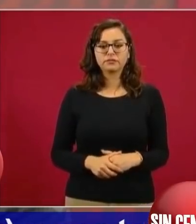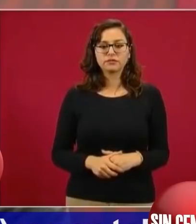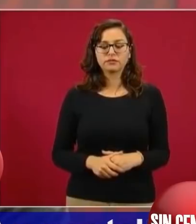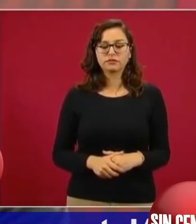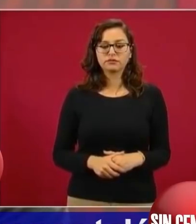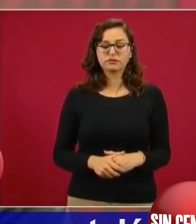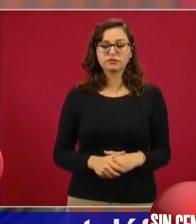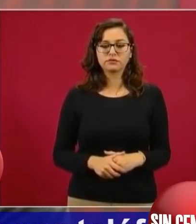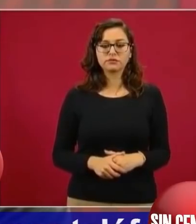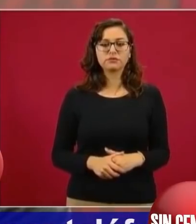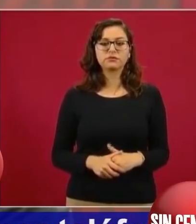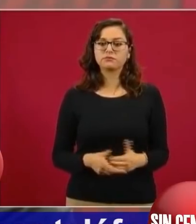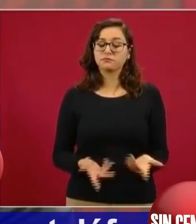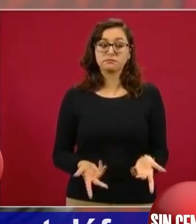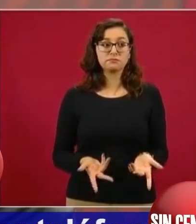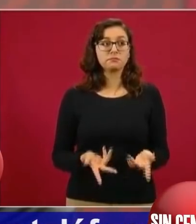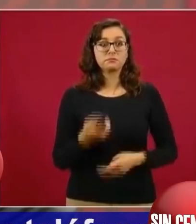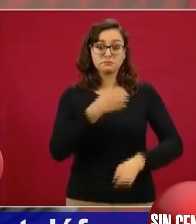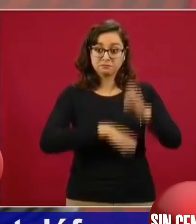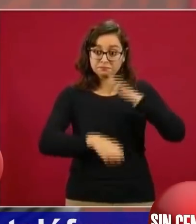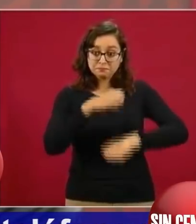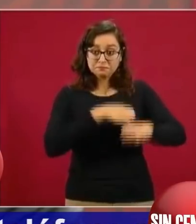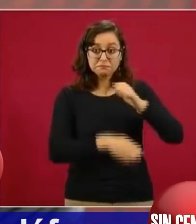Y así vienen las empresas a decirnos